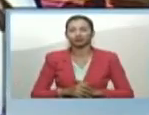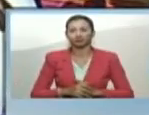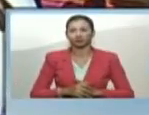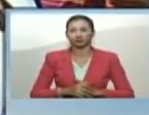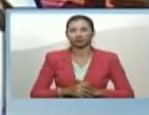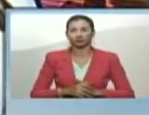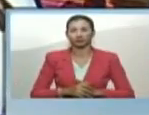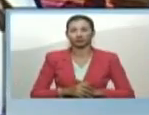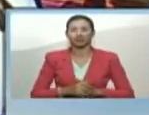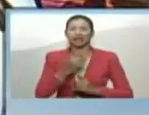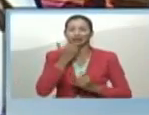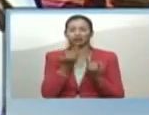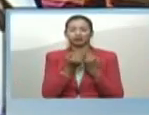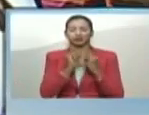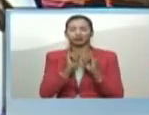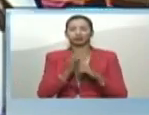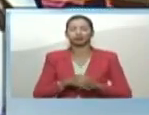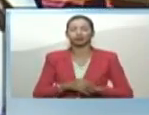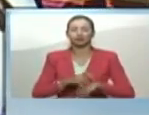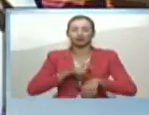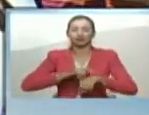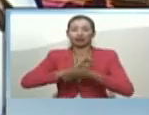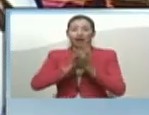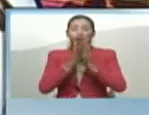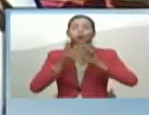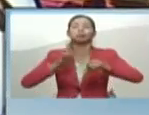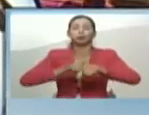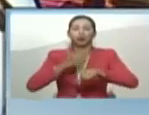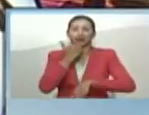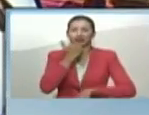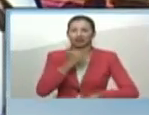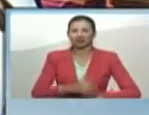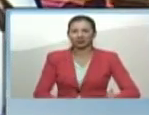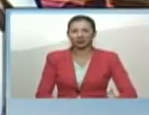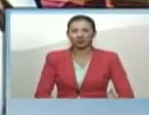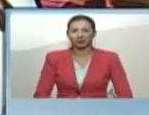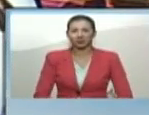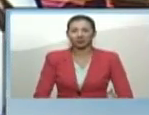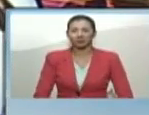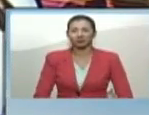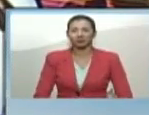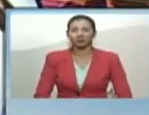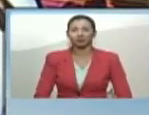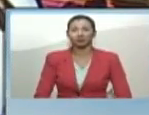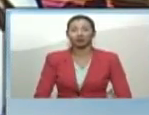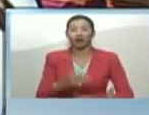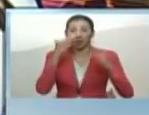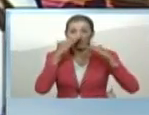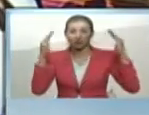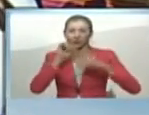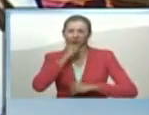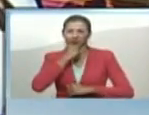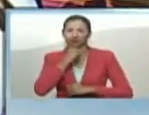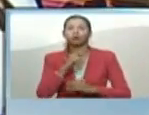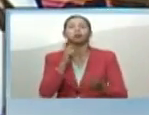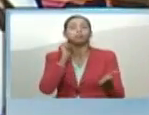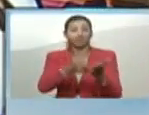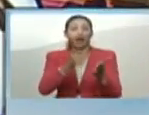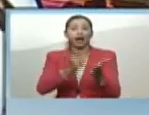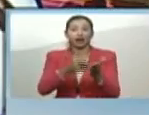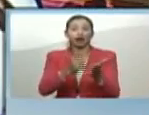para culminar creo que ya se me termina el tiempo eh a los adultos mayores se le ha asignado